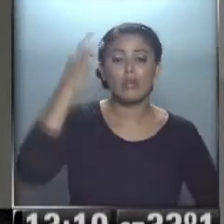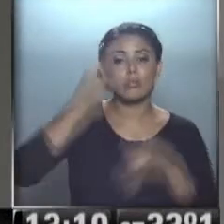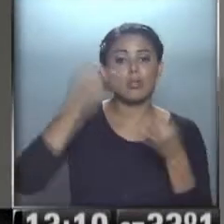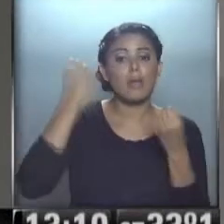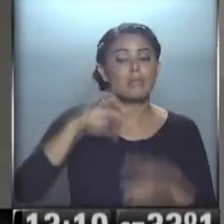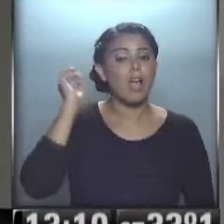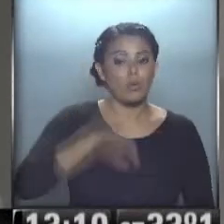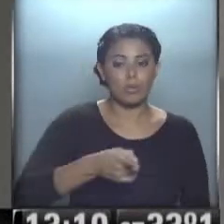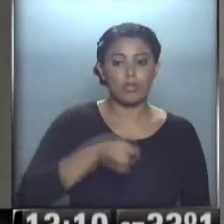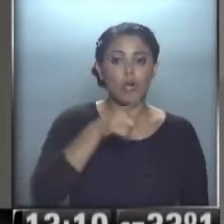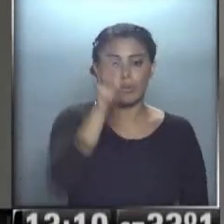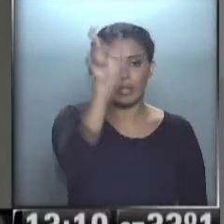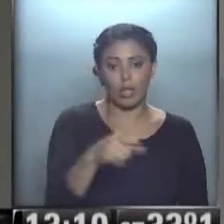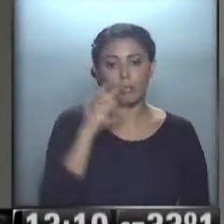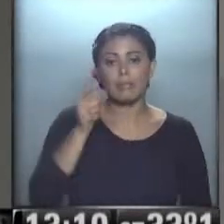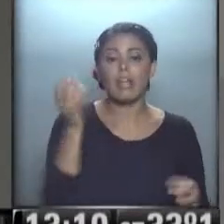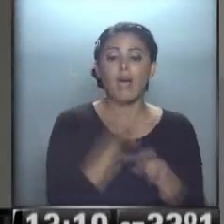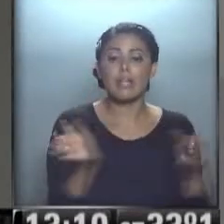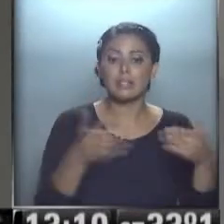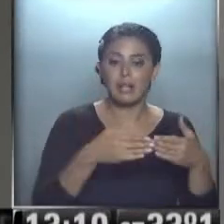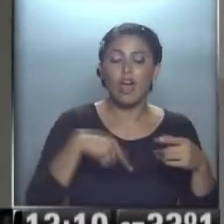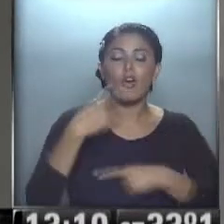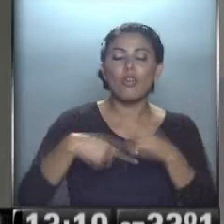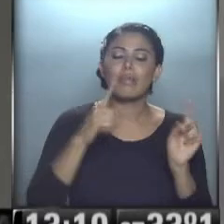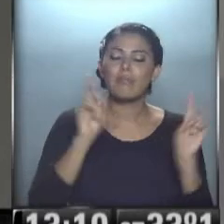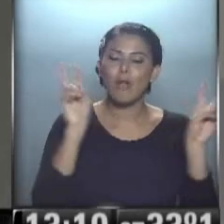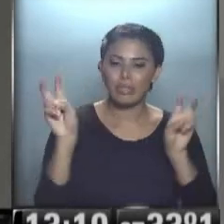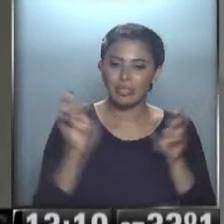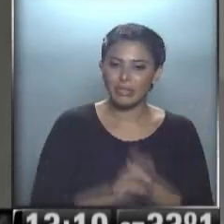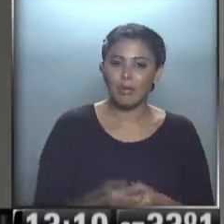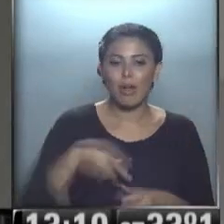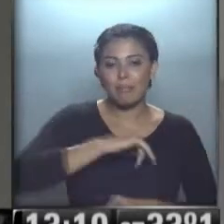abierta contra esta persona y contra el cierre del colegio. Vamos a seguir este tema de cerca. Ahora más información.